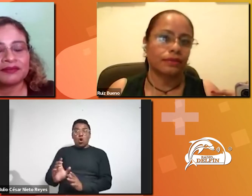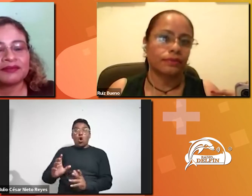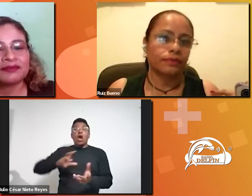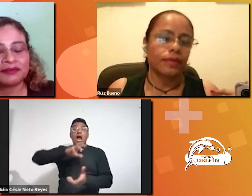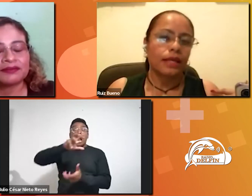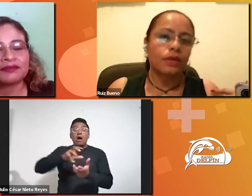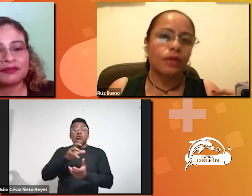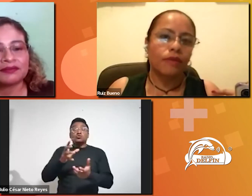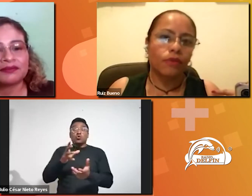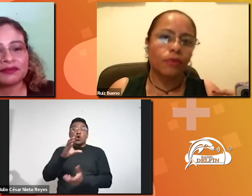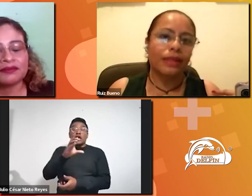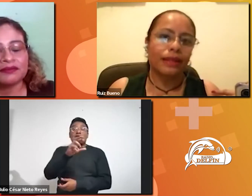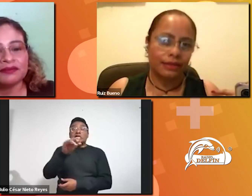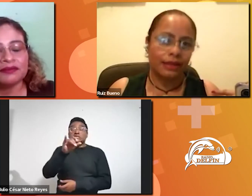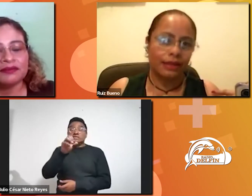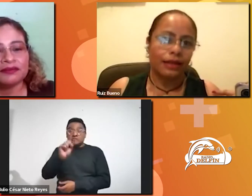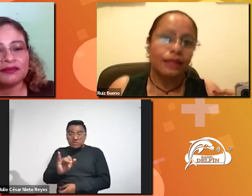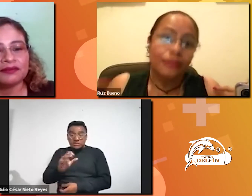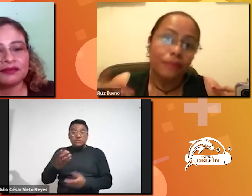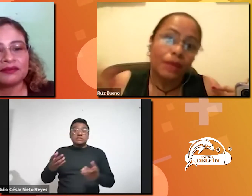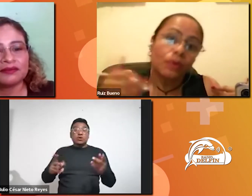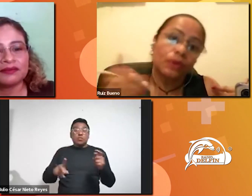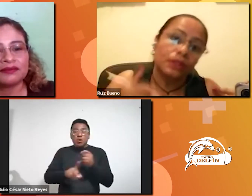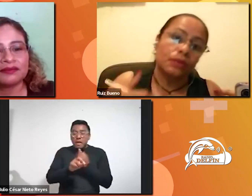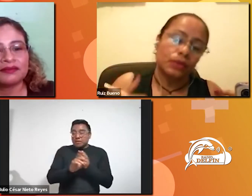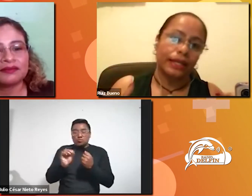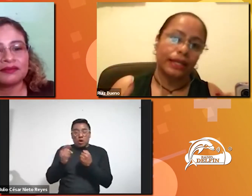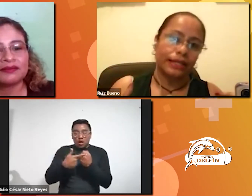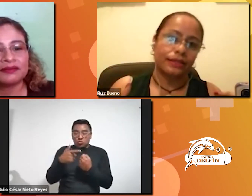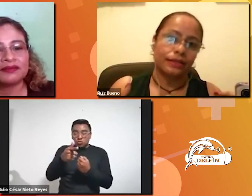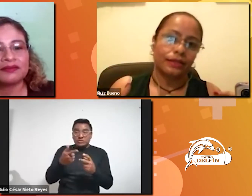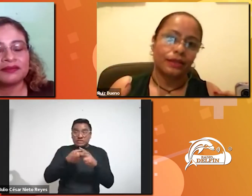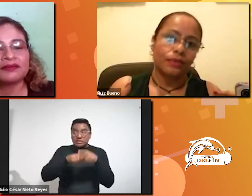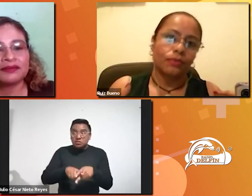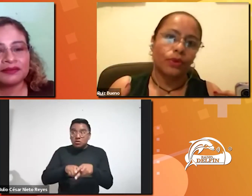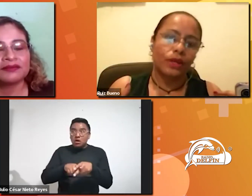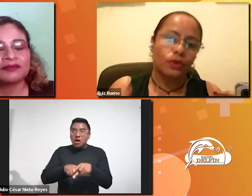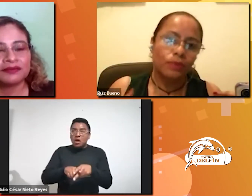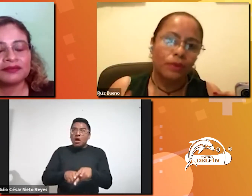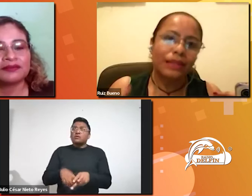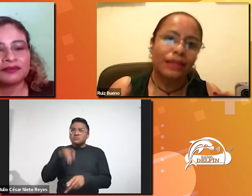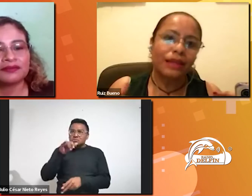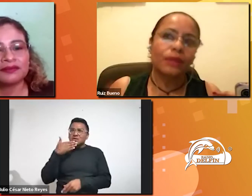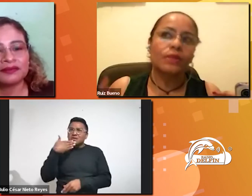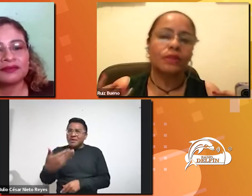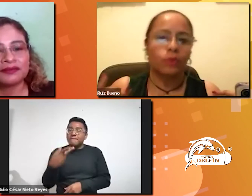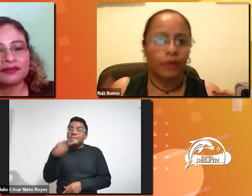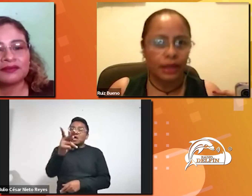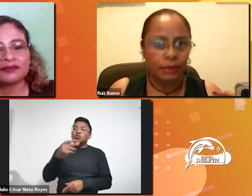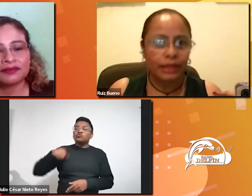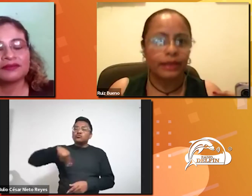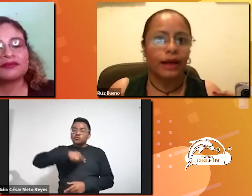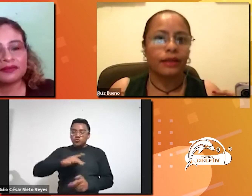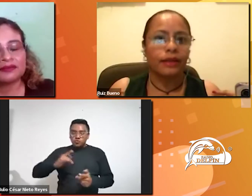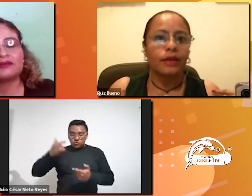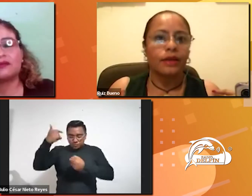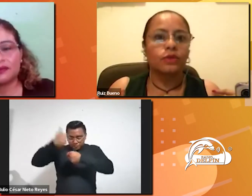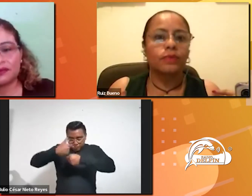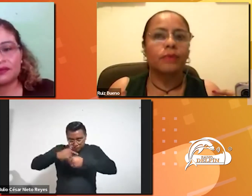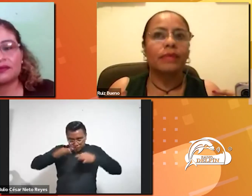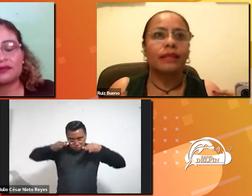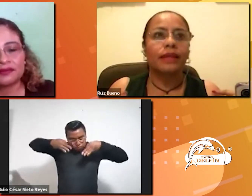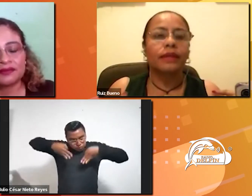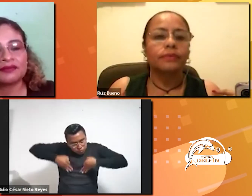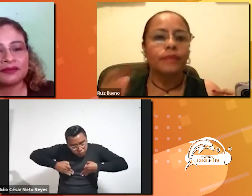crecer. Y una forma de crecer es también cuando entramos en crisis, porque nos permite ver nuestra vulnerabilidad,